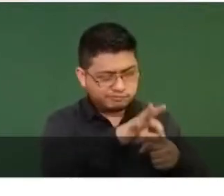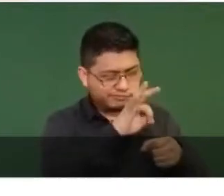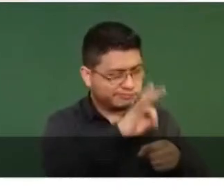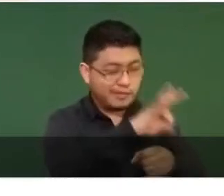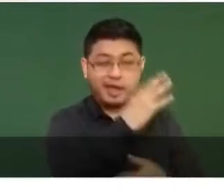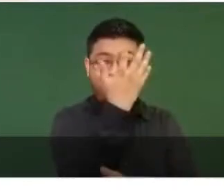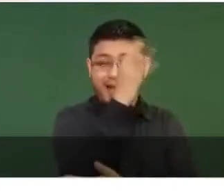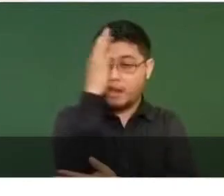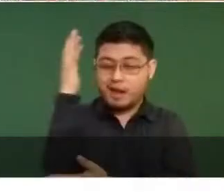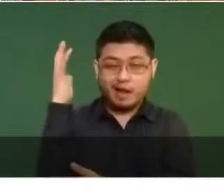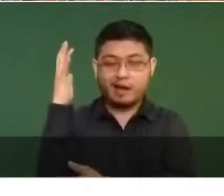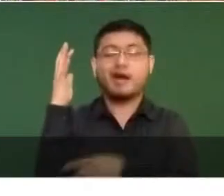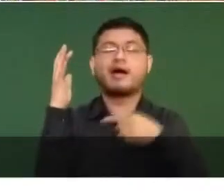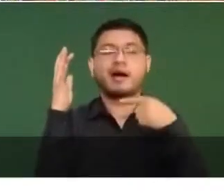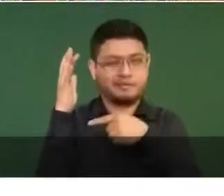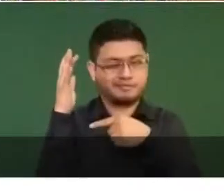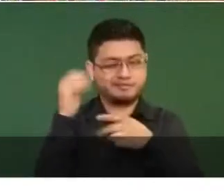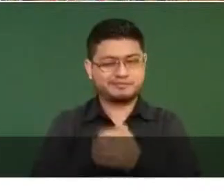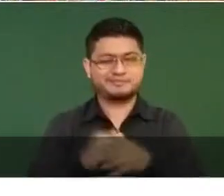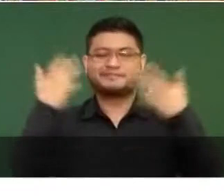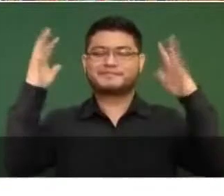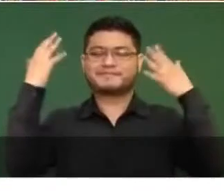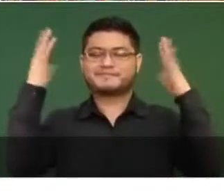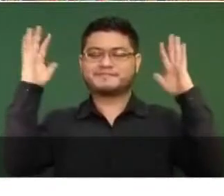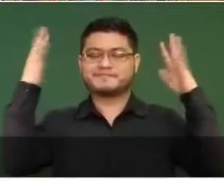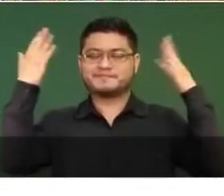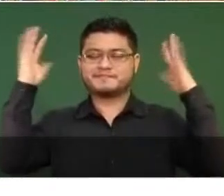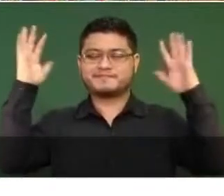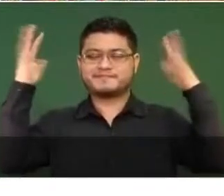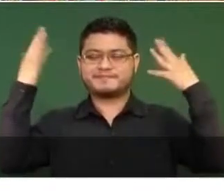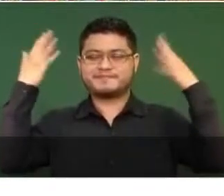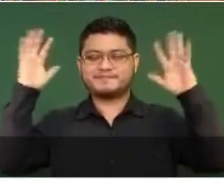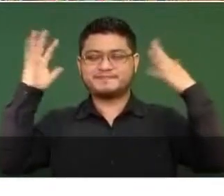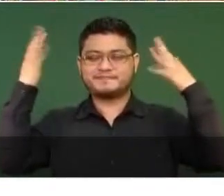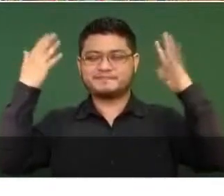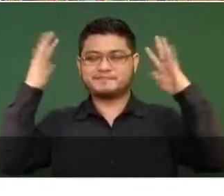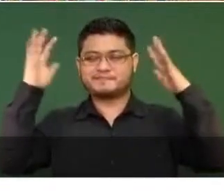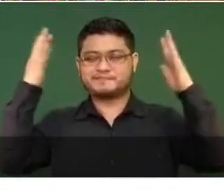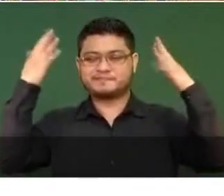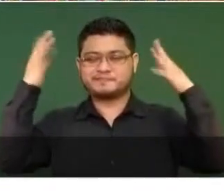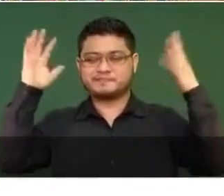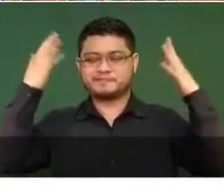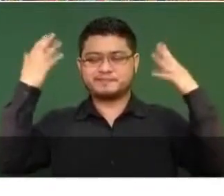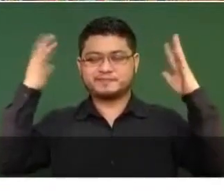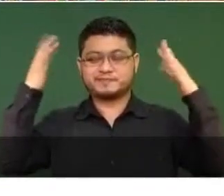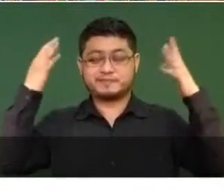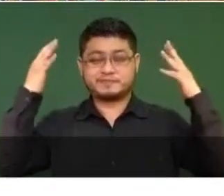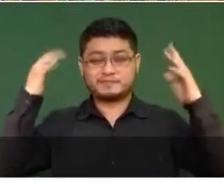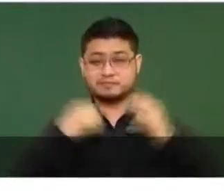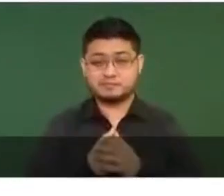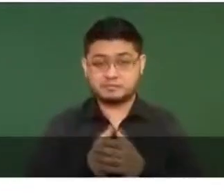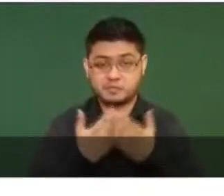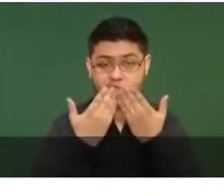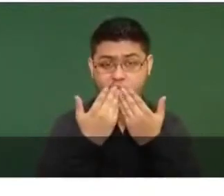se llevó aplausos en varias ocasiones de parte de sus seguidores allá en el Estado de Campeche y esto